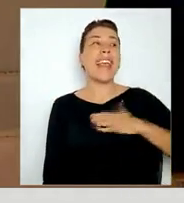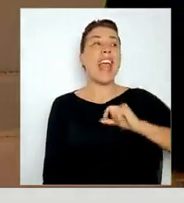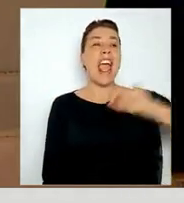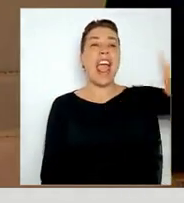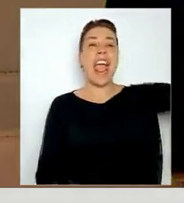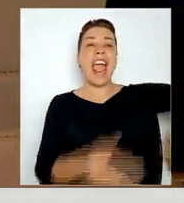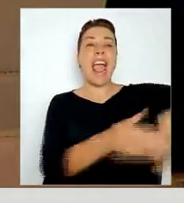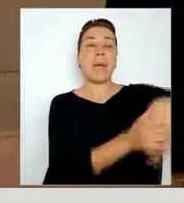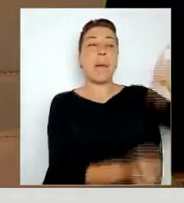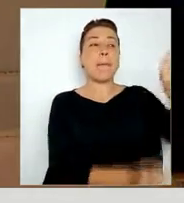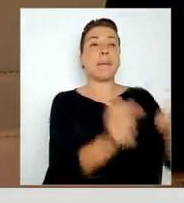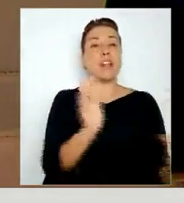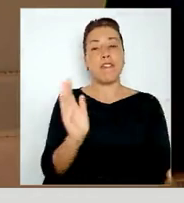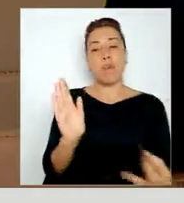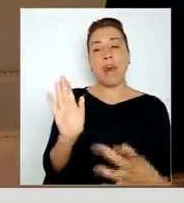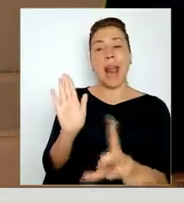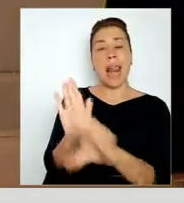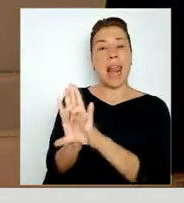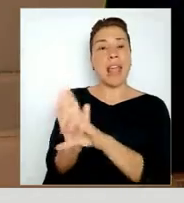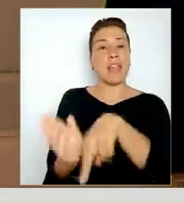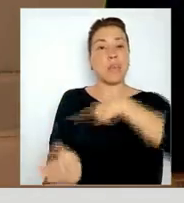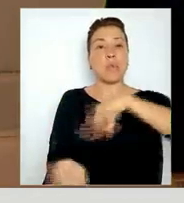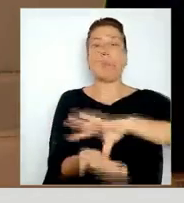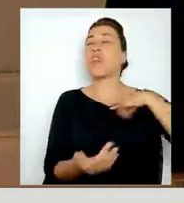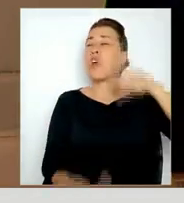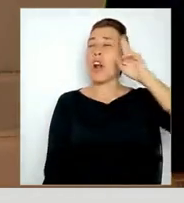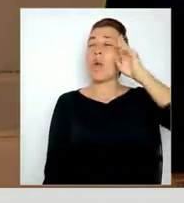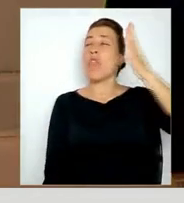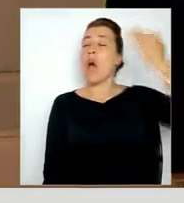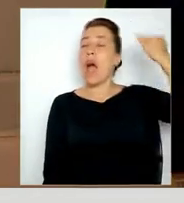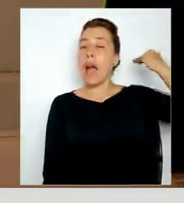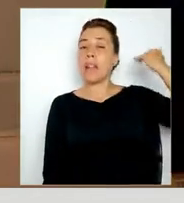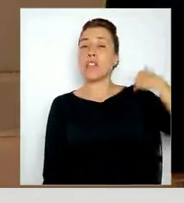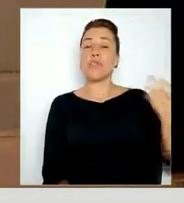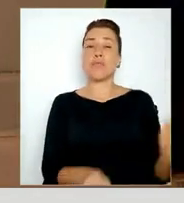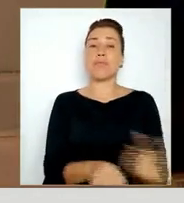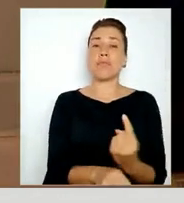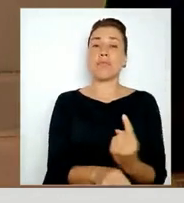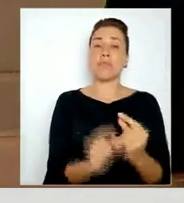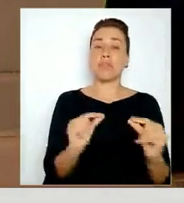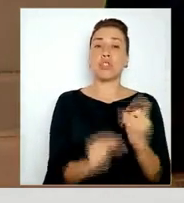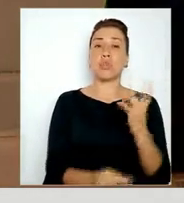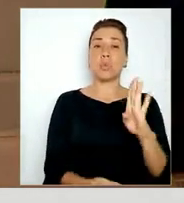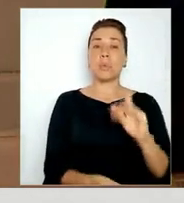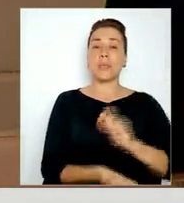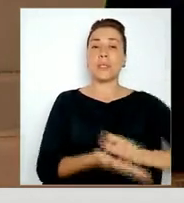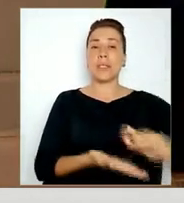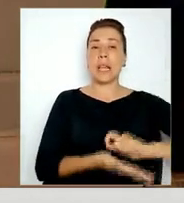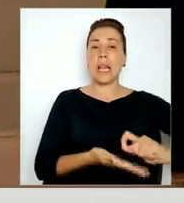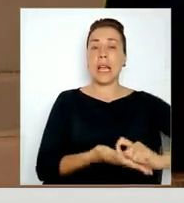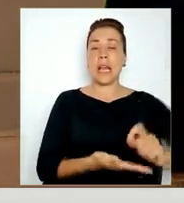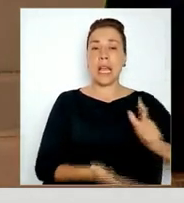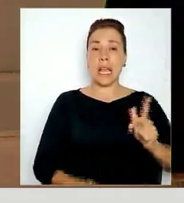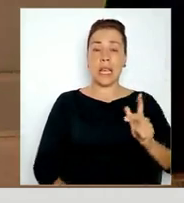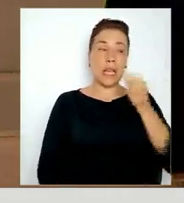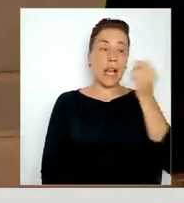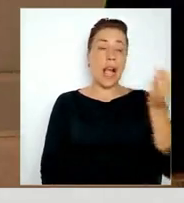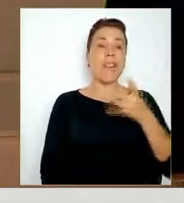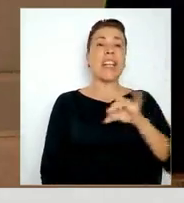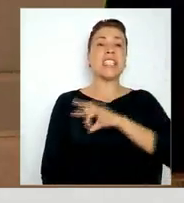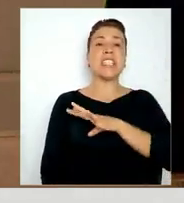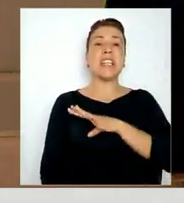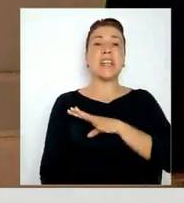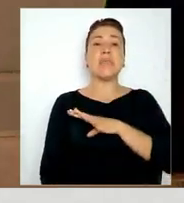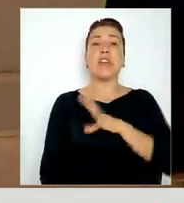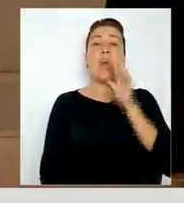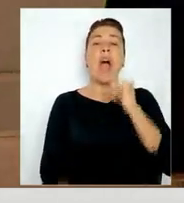a nuestro país me acuerdo en algún momento de haber estado conversando con el subsecretario y él me comentaba que chile no tenía la infraestructura no